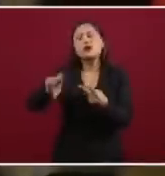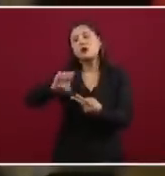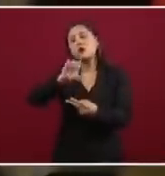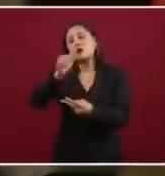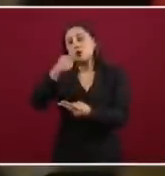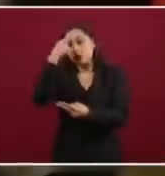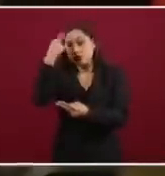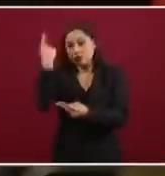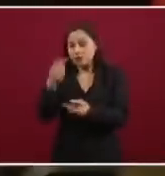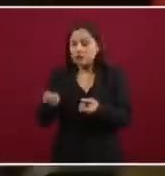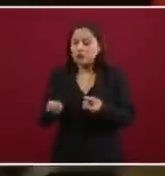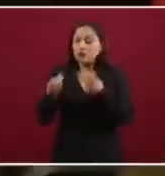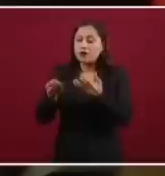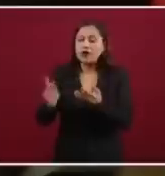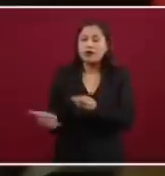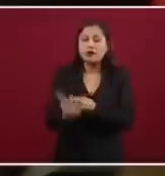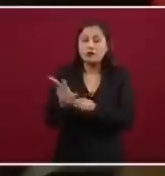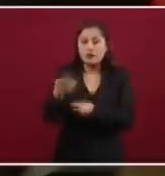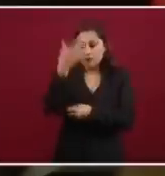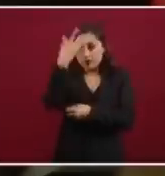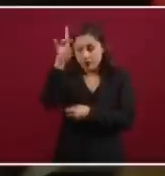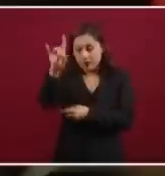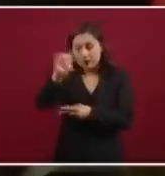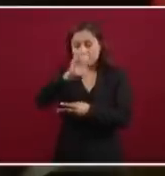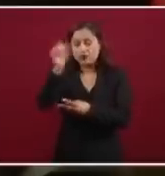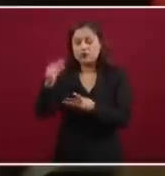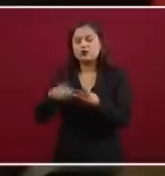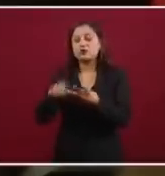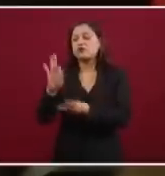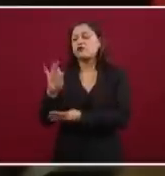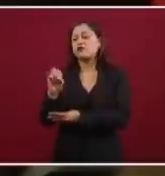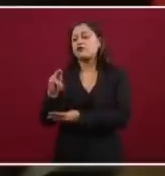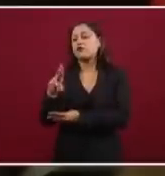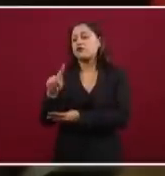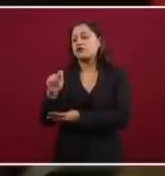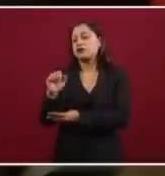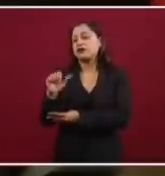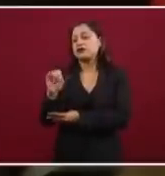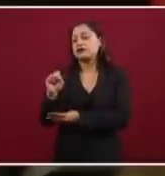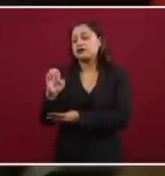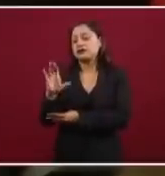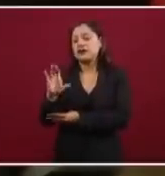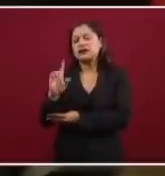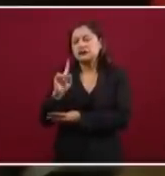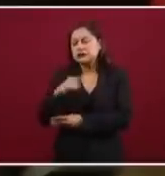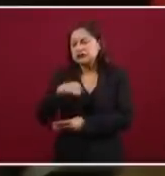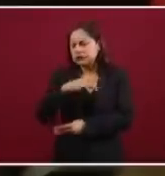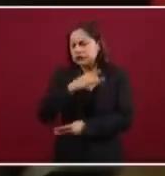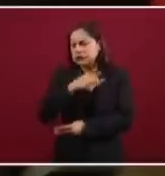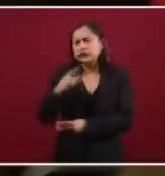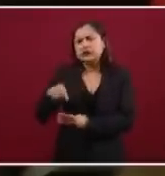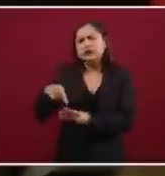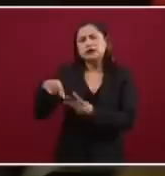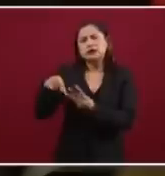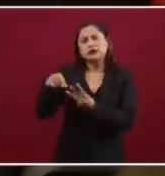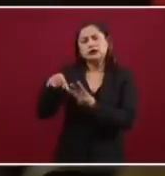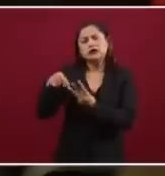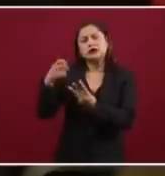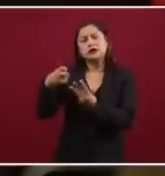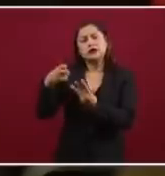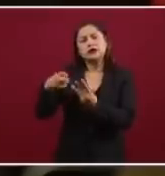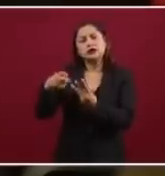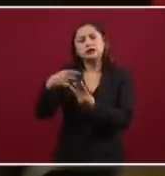es del que más se quejan es del Fortamun, o Fortasec, me parece que es destinado precisamente